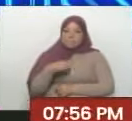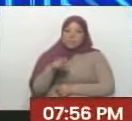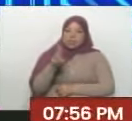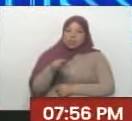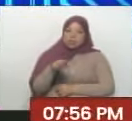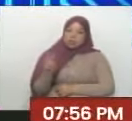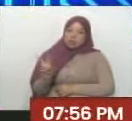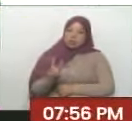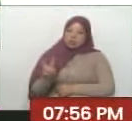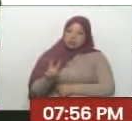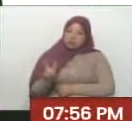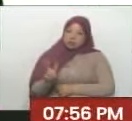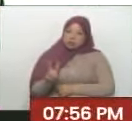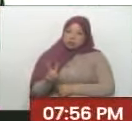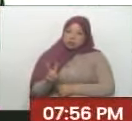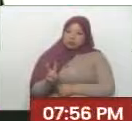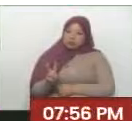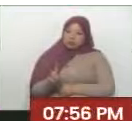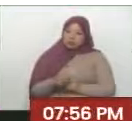ningún país.